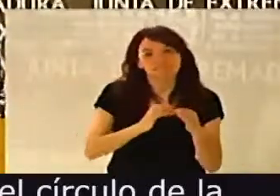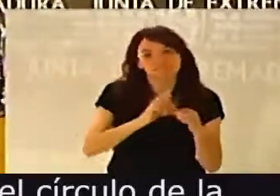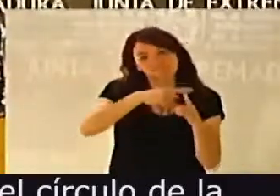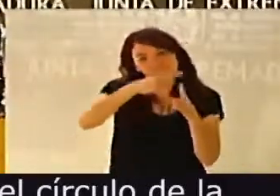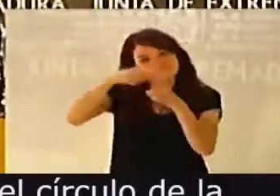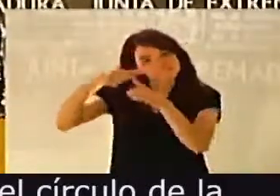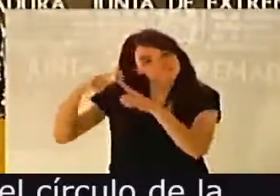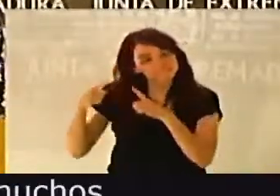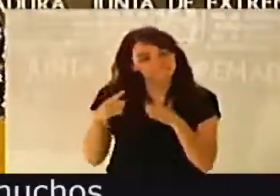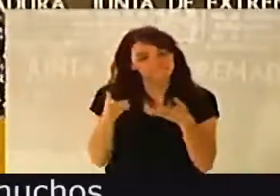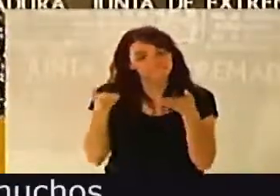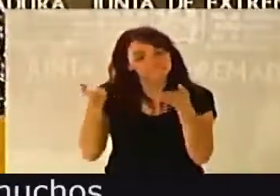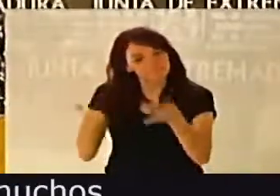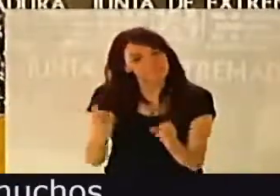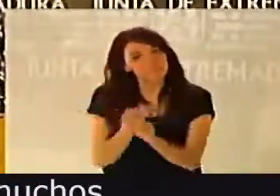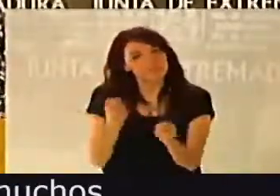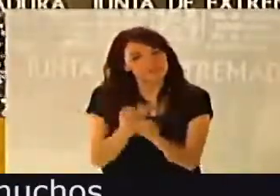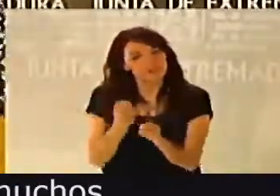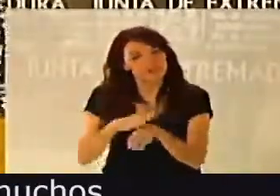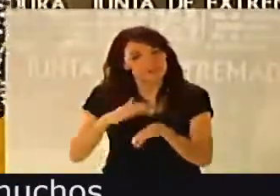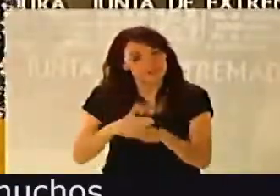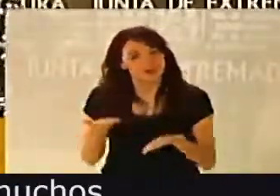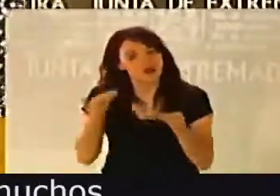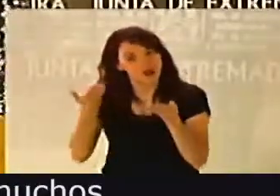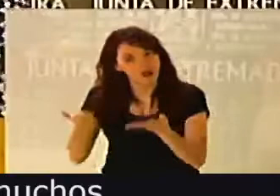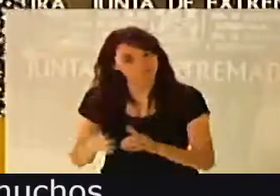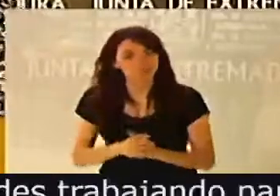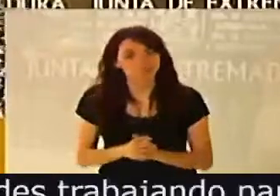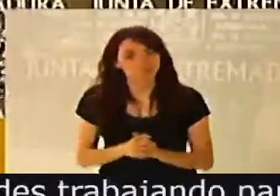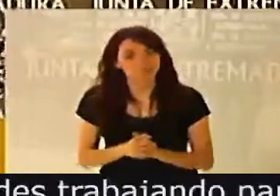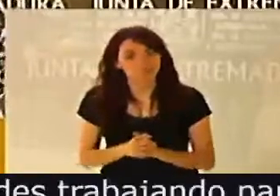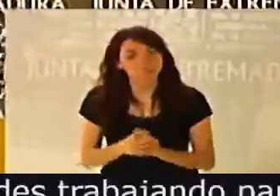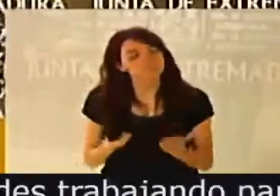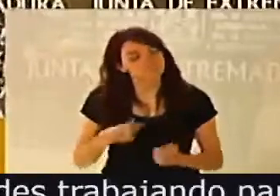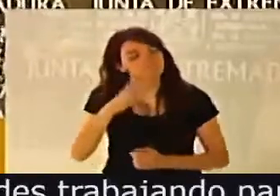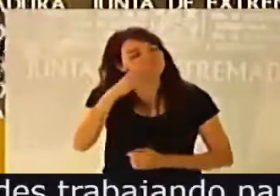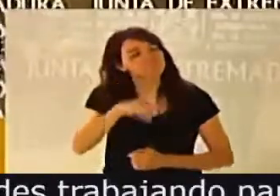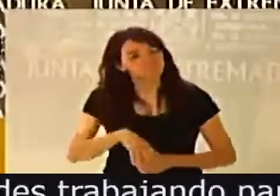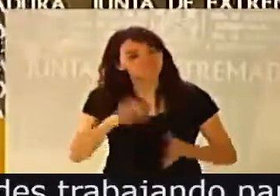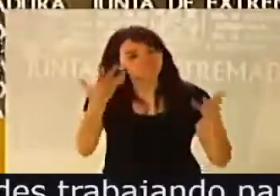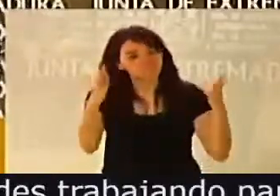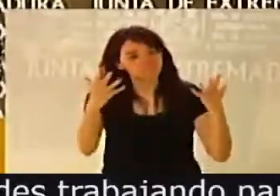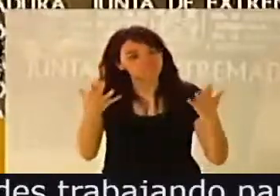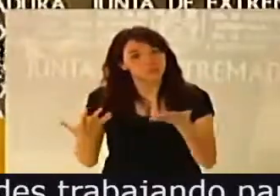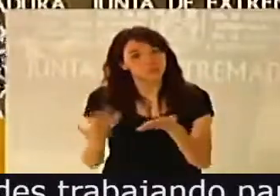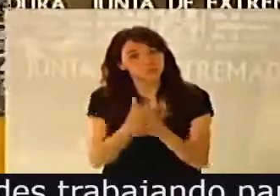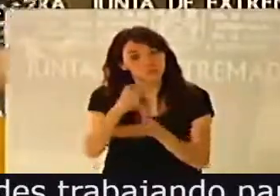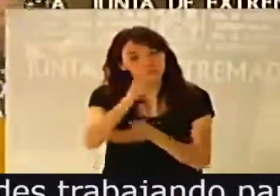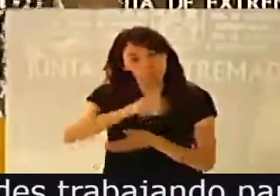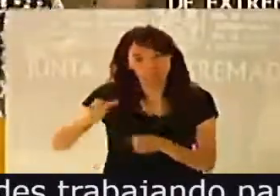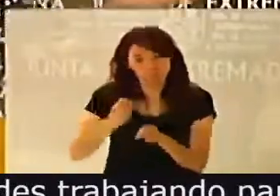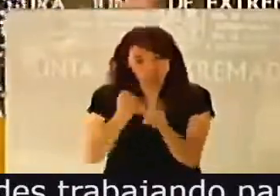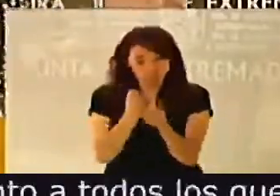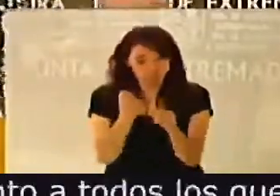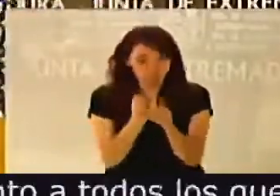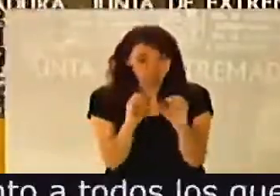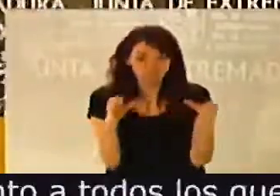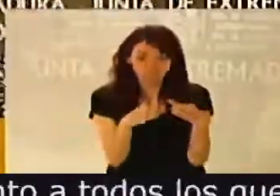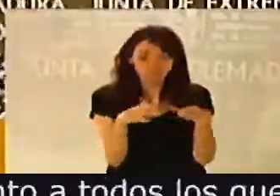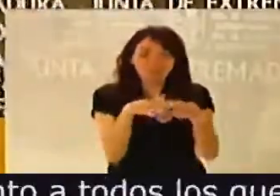especialidades trabajando para que eso sea así. En ese sentido, mi reconocimiento a todos los que están trabajando, no solo en la propia